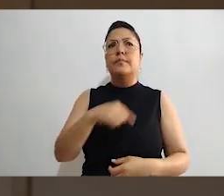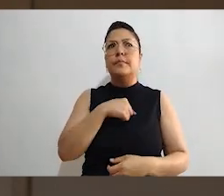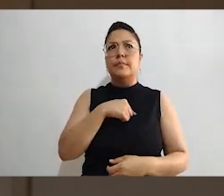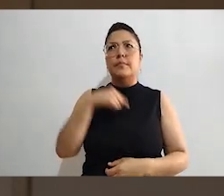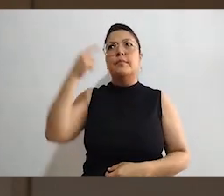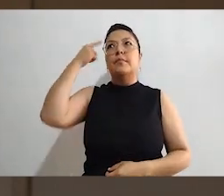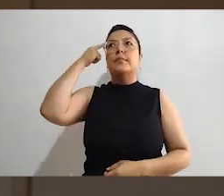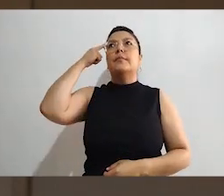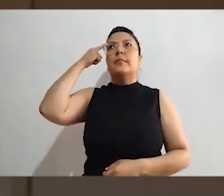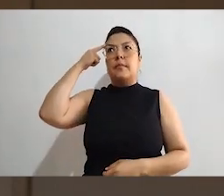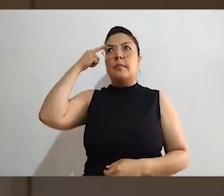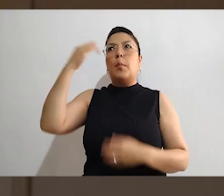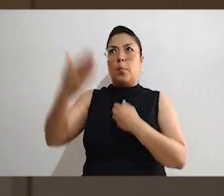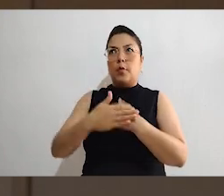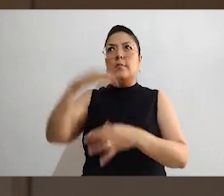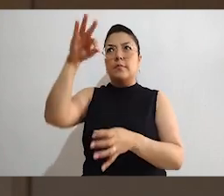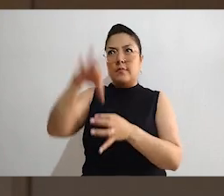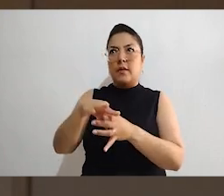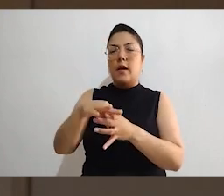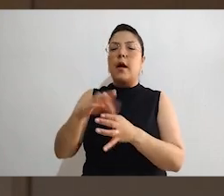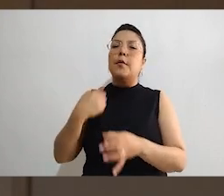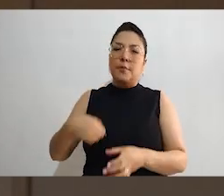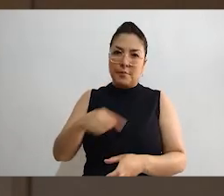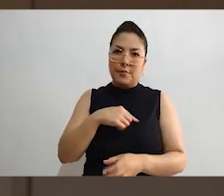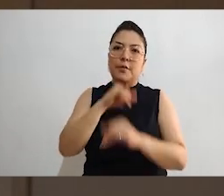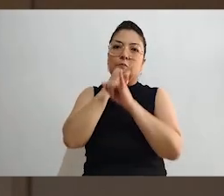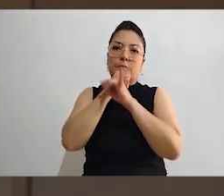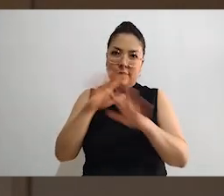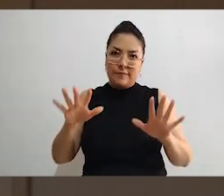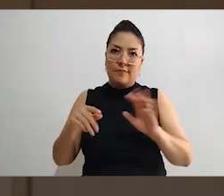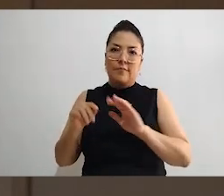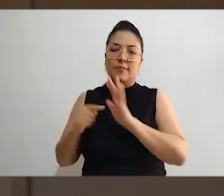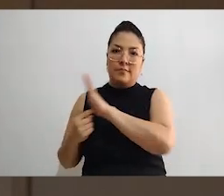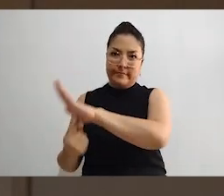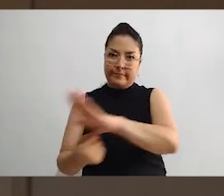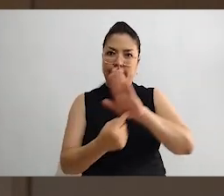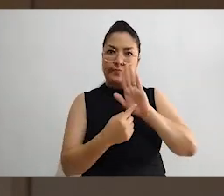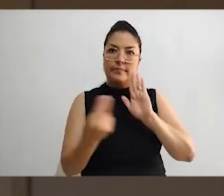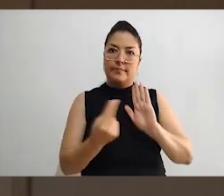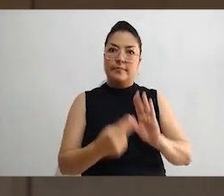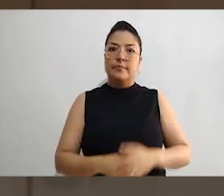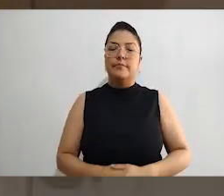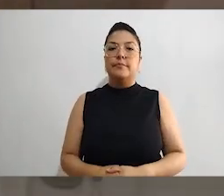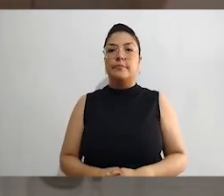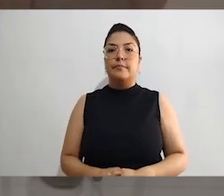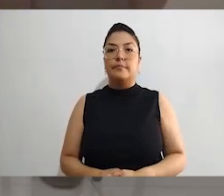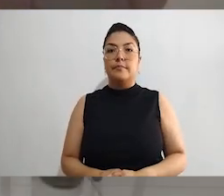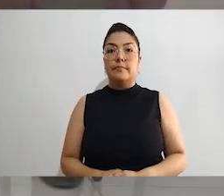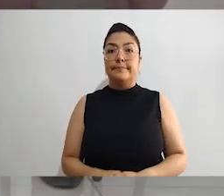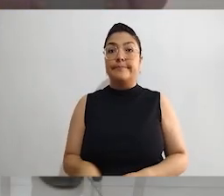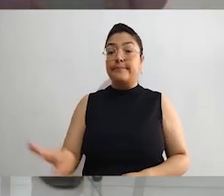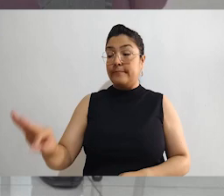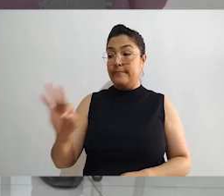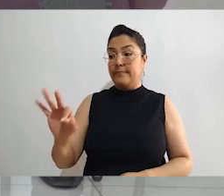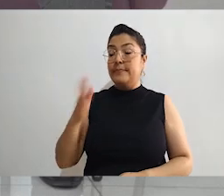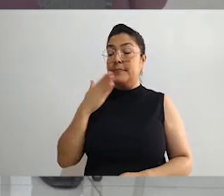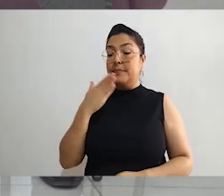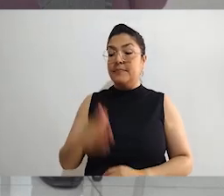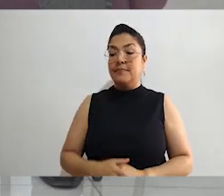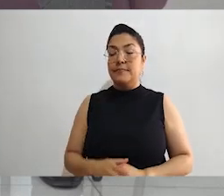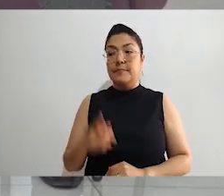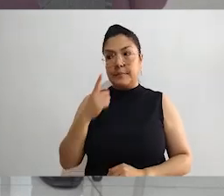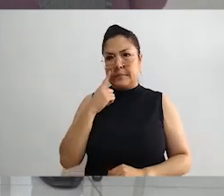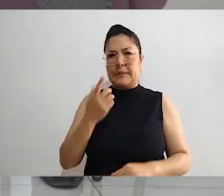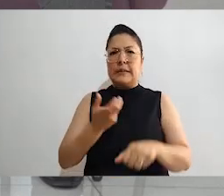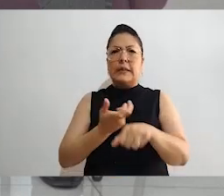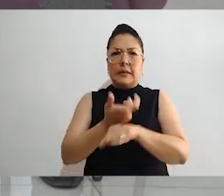hacer otras campañas focalizadas de difusión del voto. Muy bien. Fíjate que en este caso algunos estados